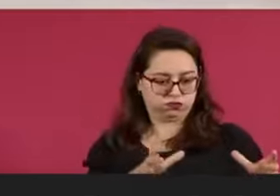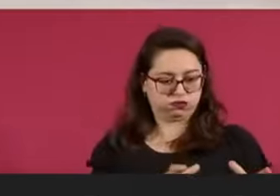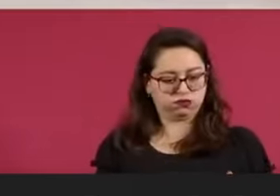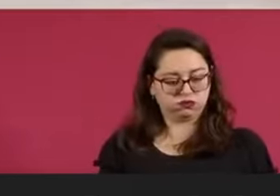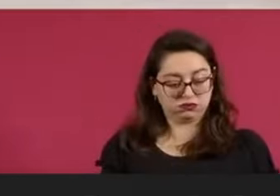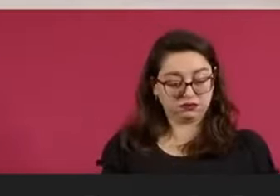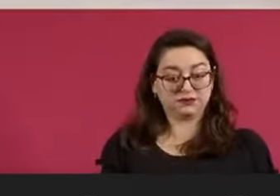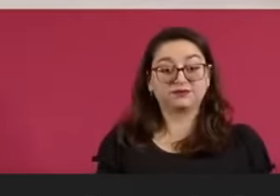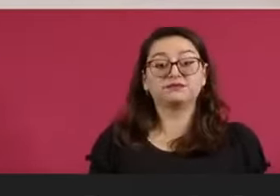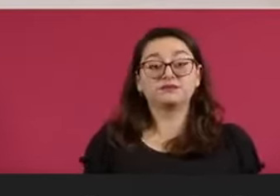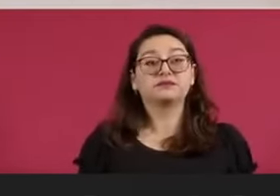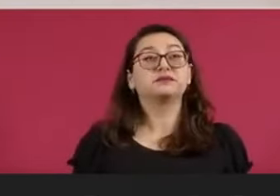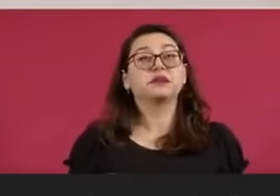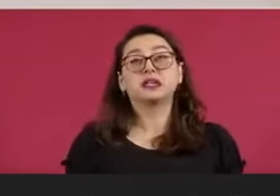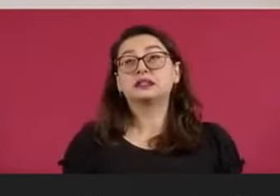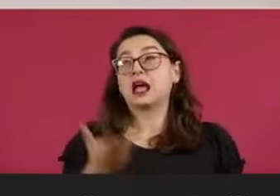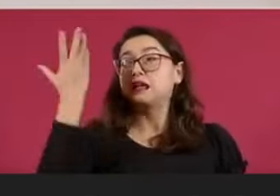El rector Narro